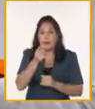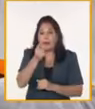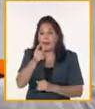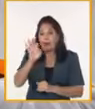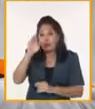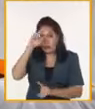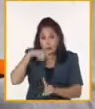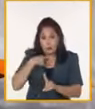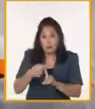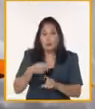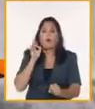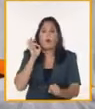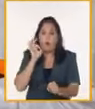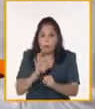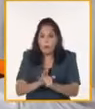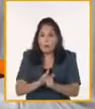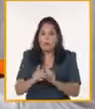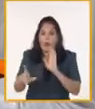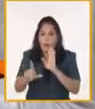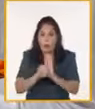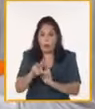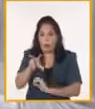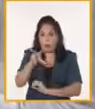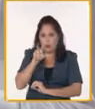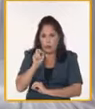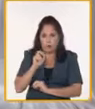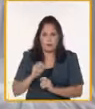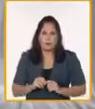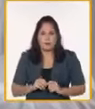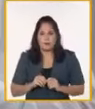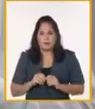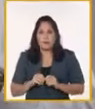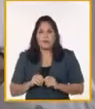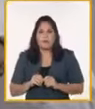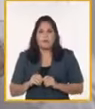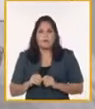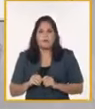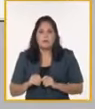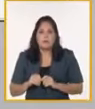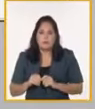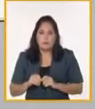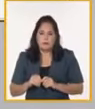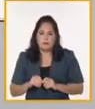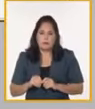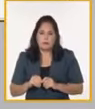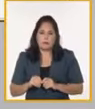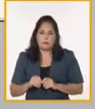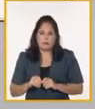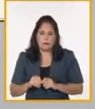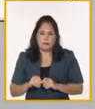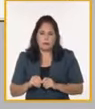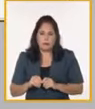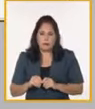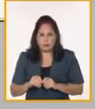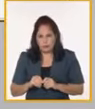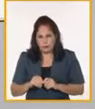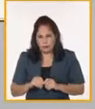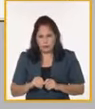septiembre entran en vigor entran en vigor todo esto que hemos hablado todo este cuerpo legislativo ahora desde el momento que se que se hicieron